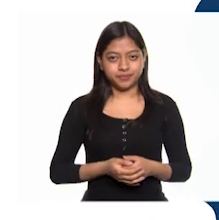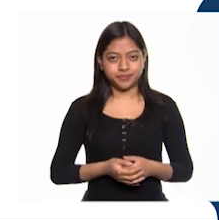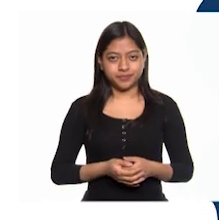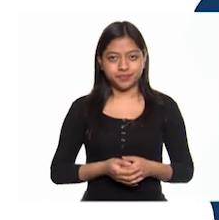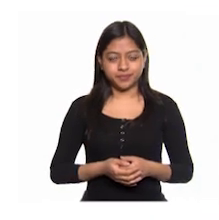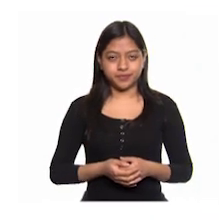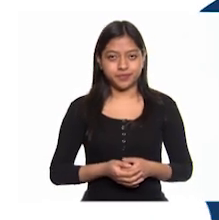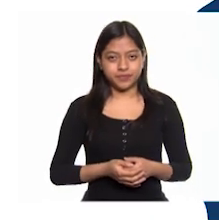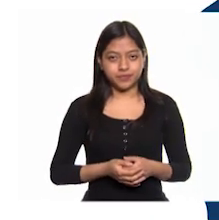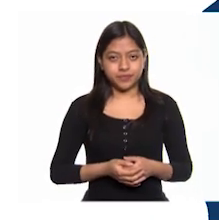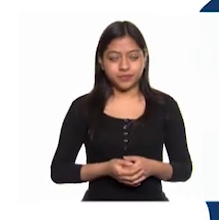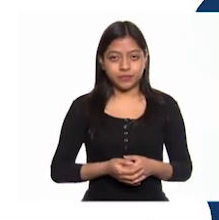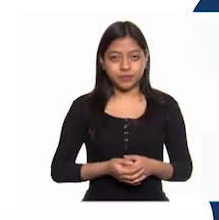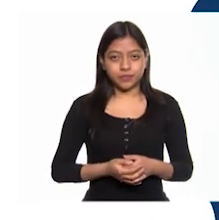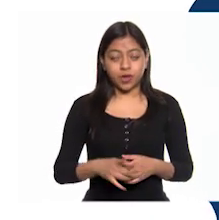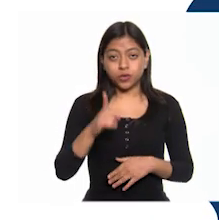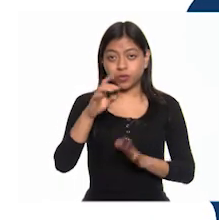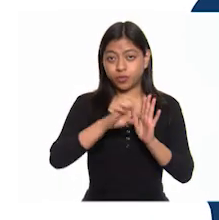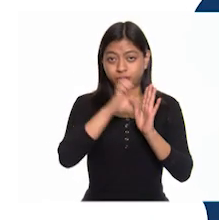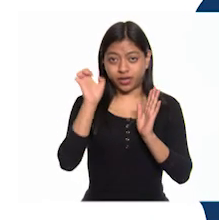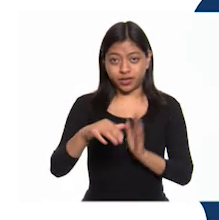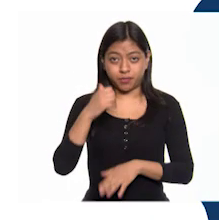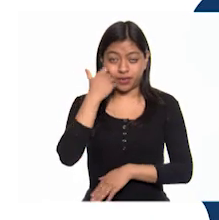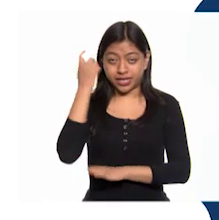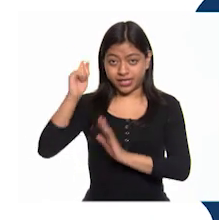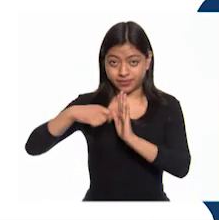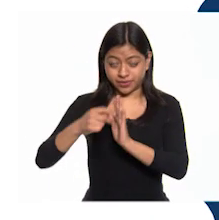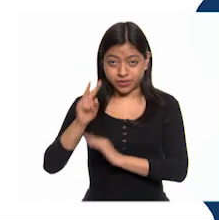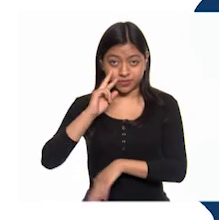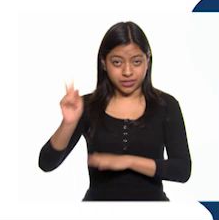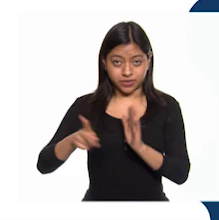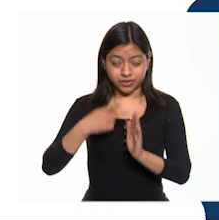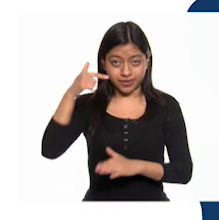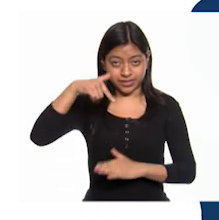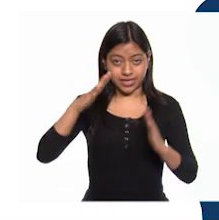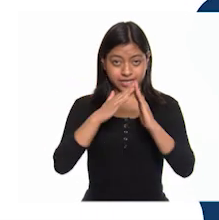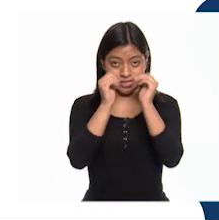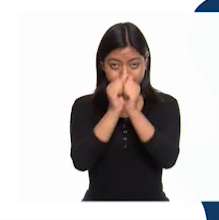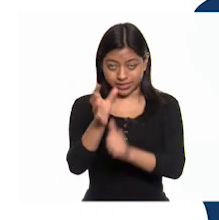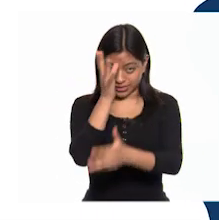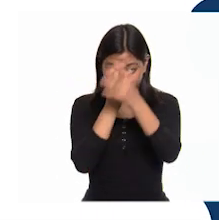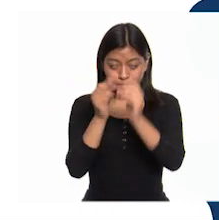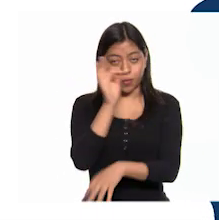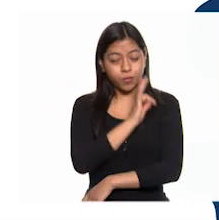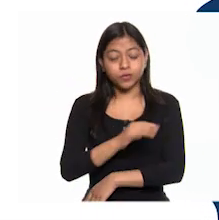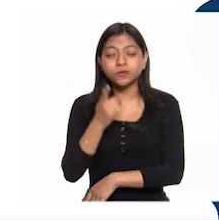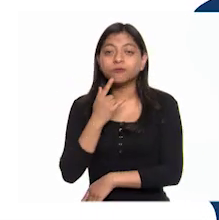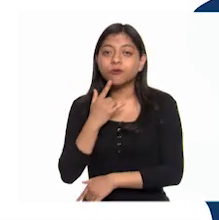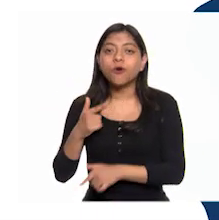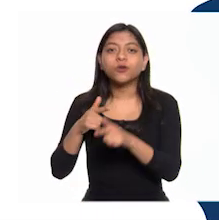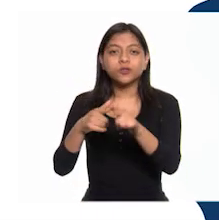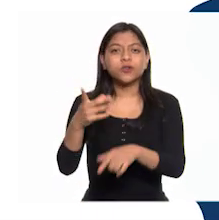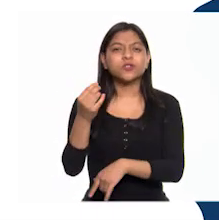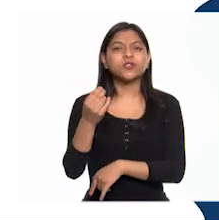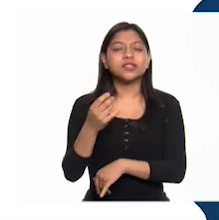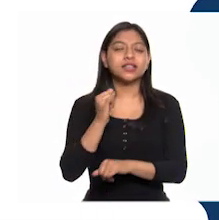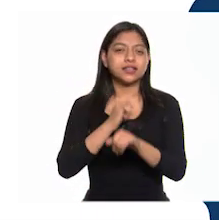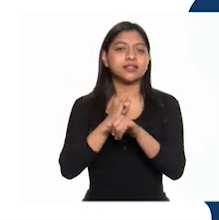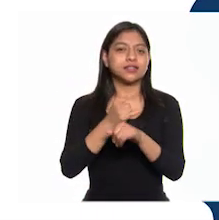conalitec.cep.gov.mx. Si quieres volver a ver los programas de Aprende en Casa, los puedes encontrar en la siguiente liga: